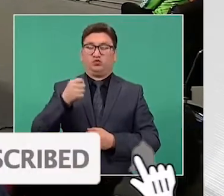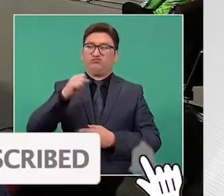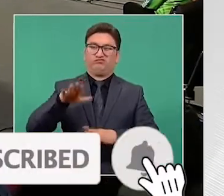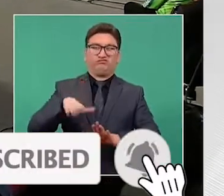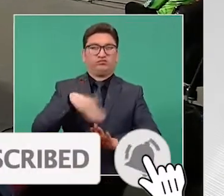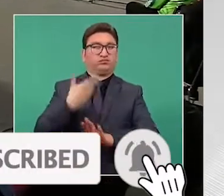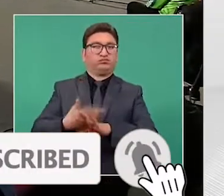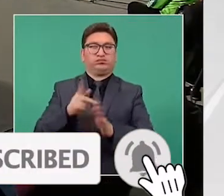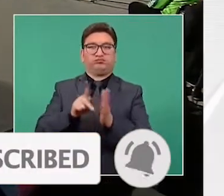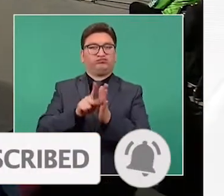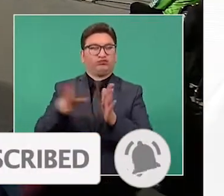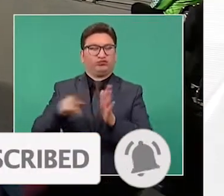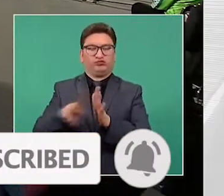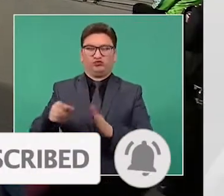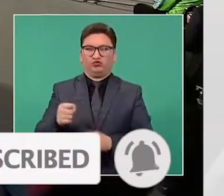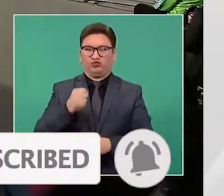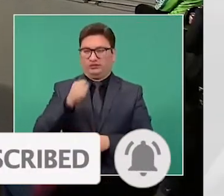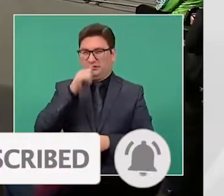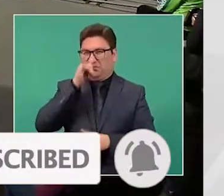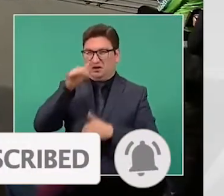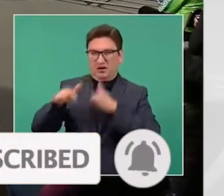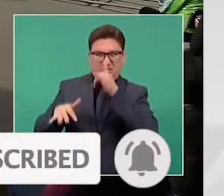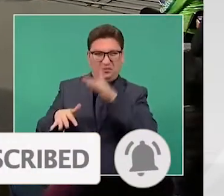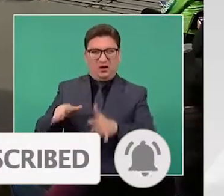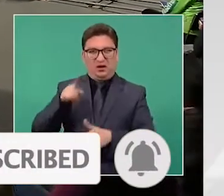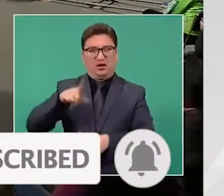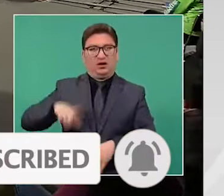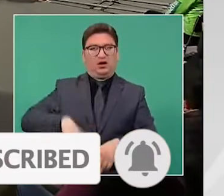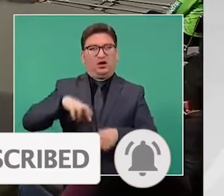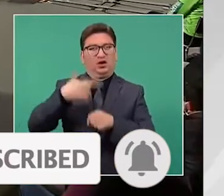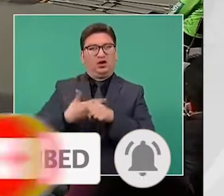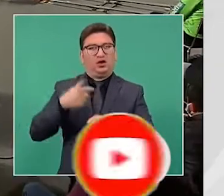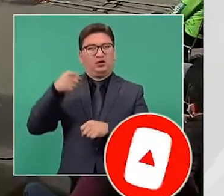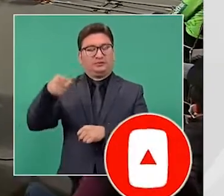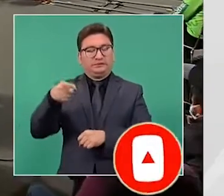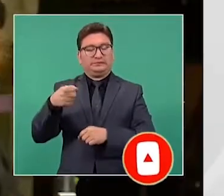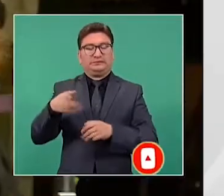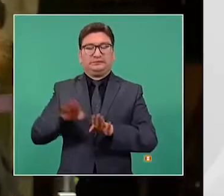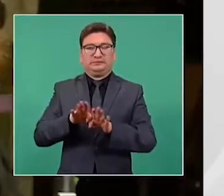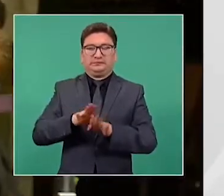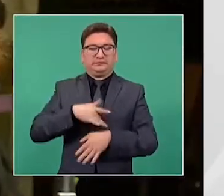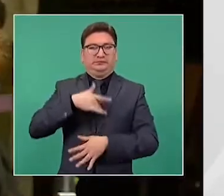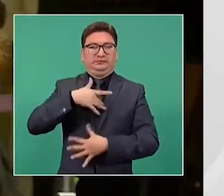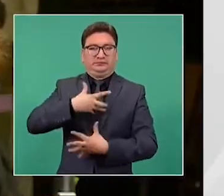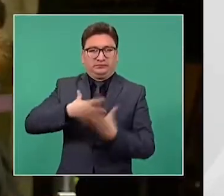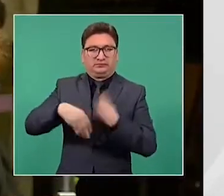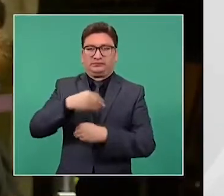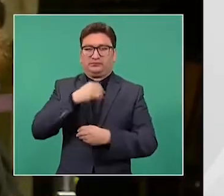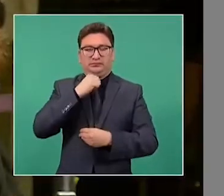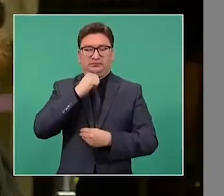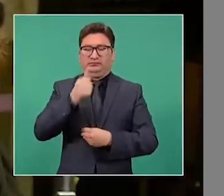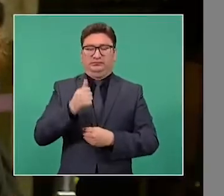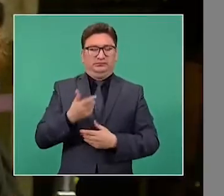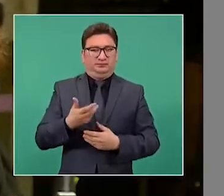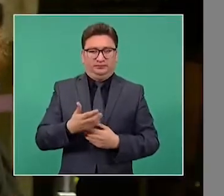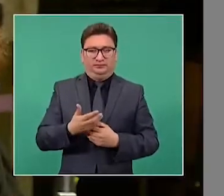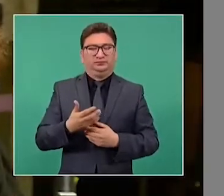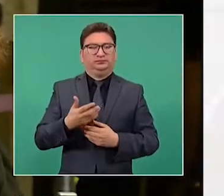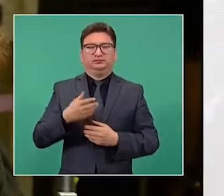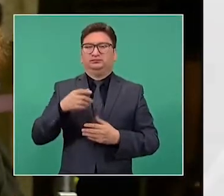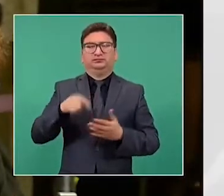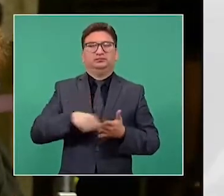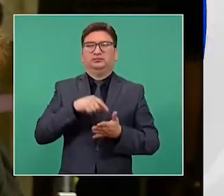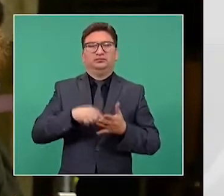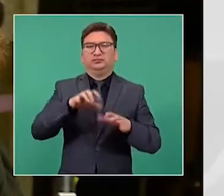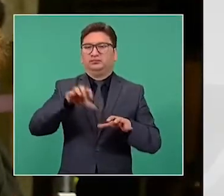la prensa, ha sido un gobernador que desafortunadamente no ha tenido empatía a grandes diferencias en